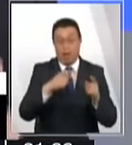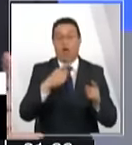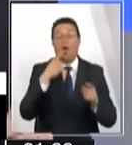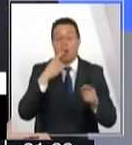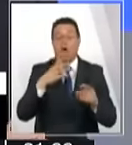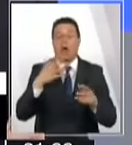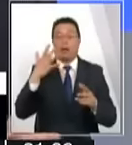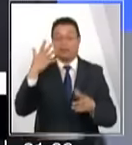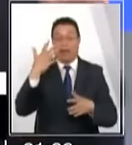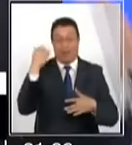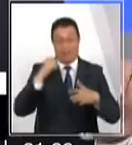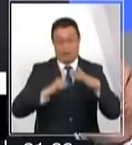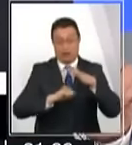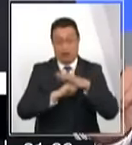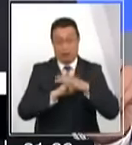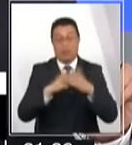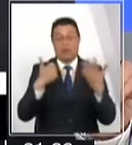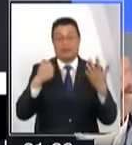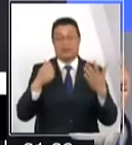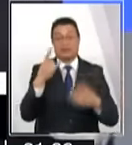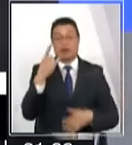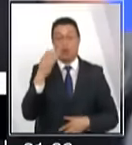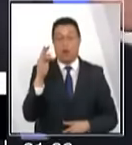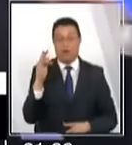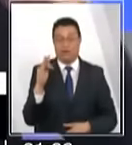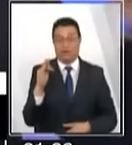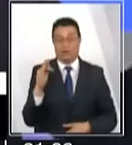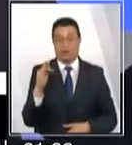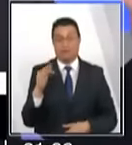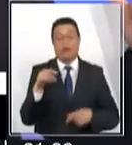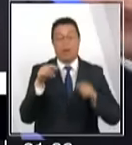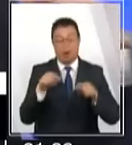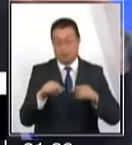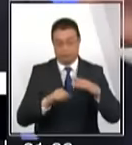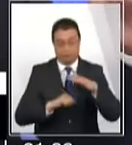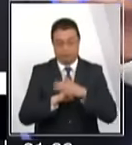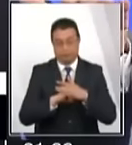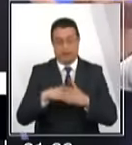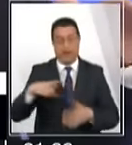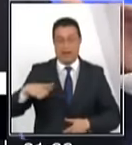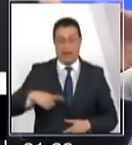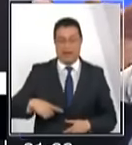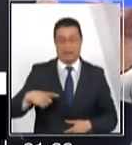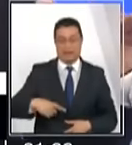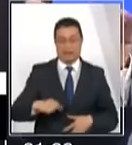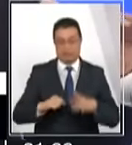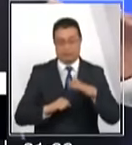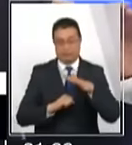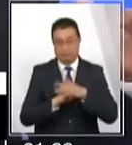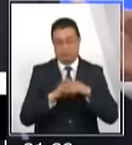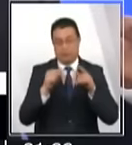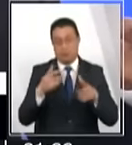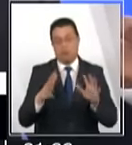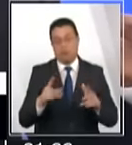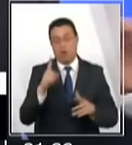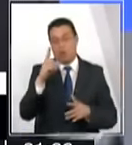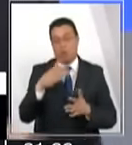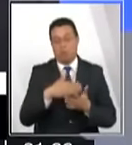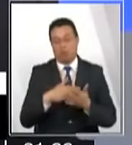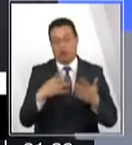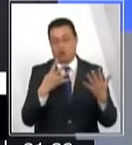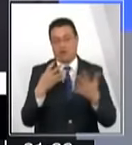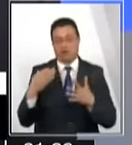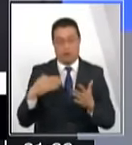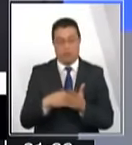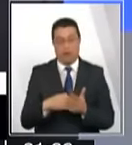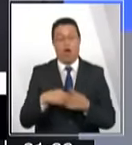atrás el tope imponible era de 60 Uf y ahí se topaban las licencias en una cifra de alrededor de de 1,900000 pes